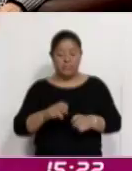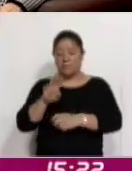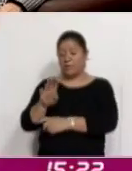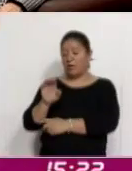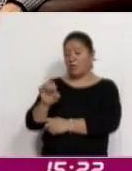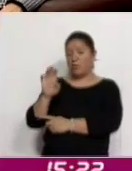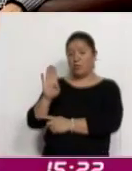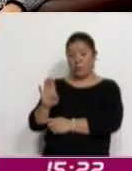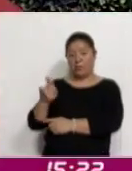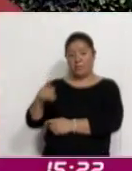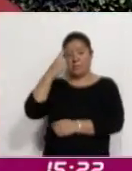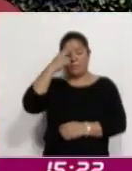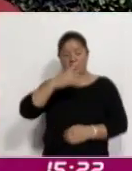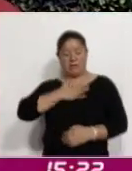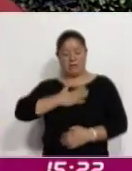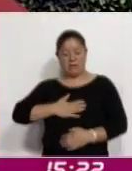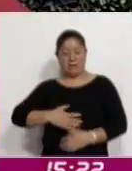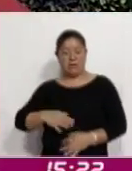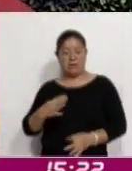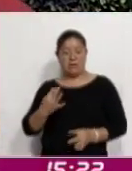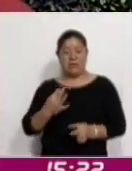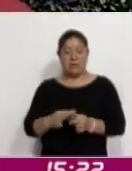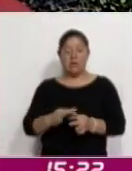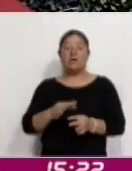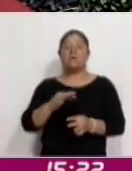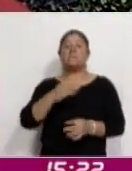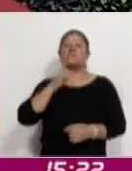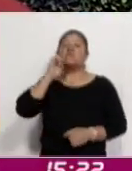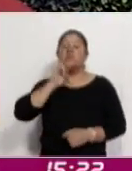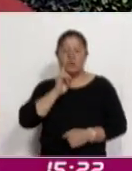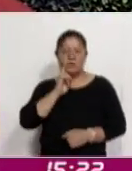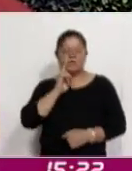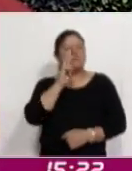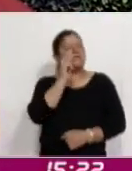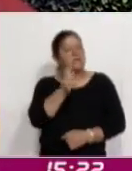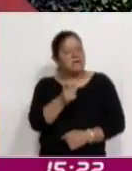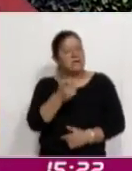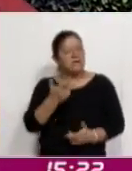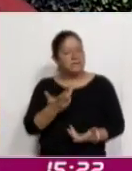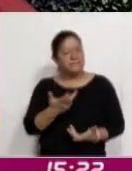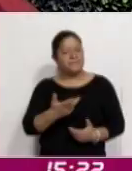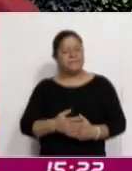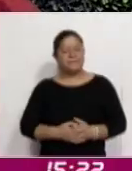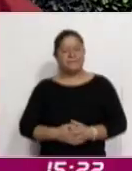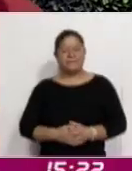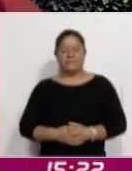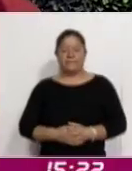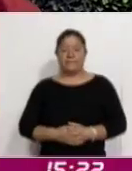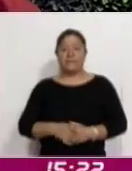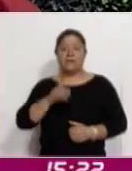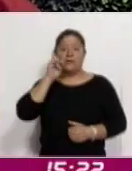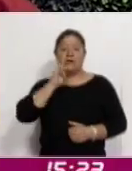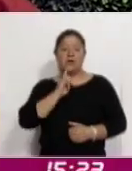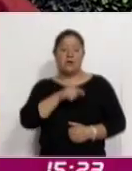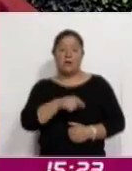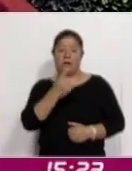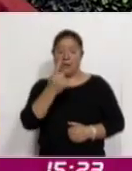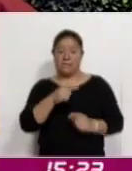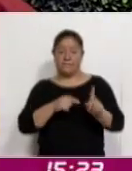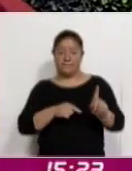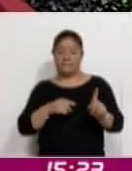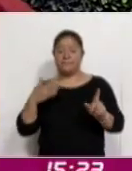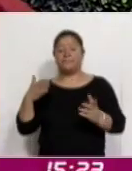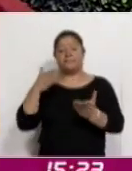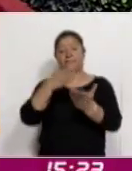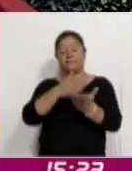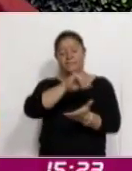para el Centro de Justicia para las Mujeres. ¿Qué es lo que hace esta plataforma web? Cuando una mujer llega al Centro de Justicia para